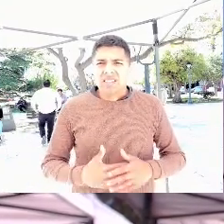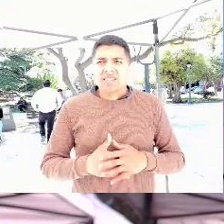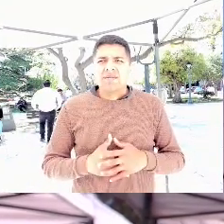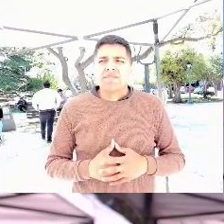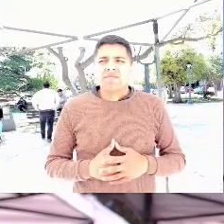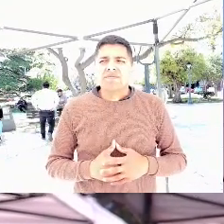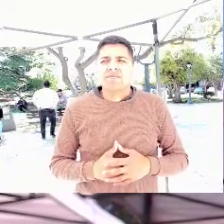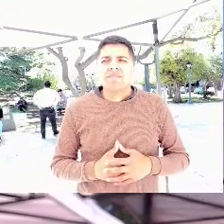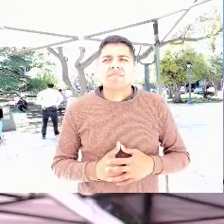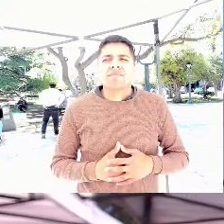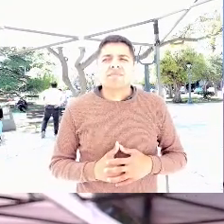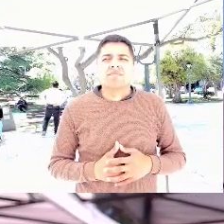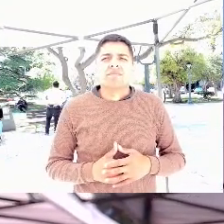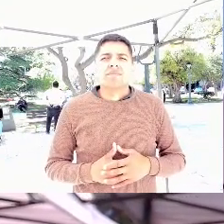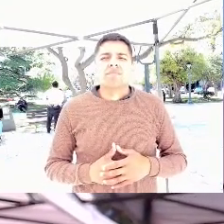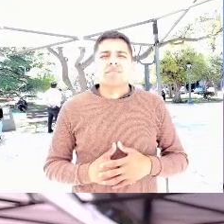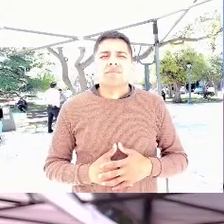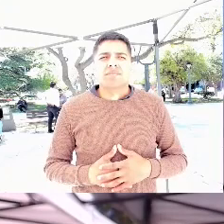presidente.